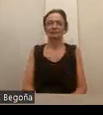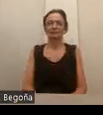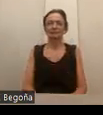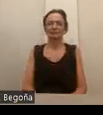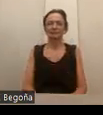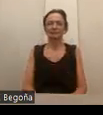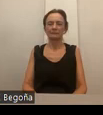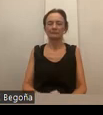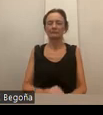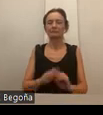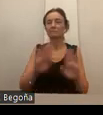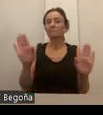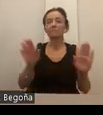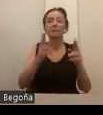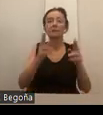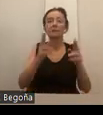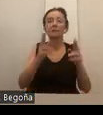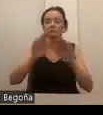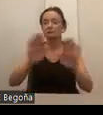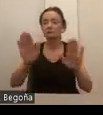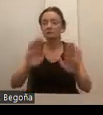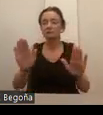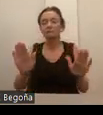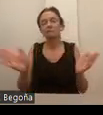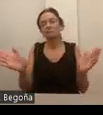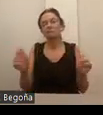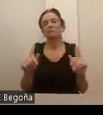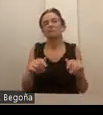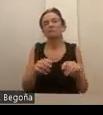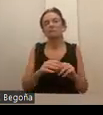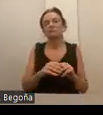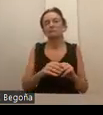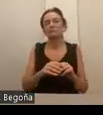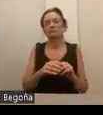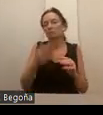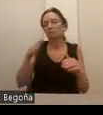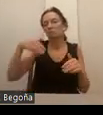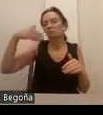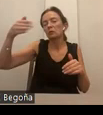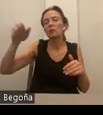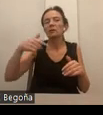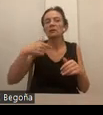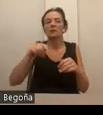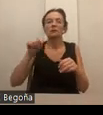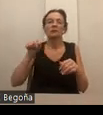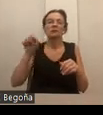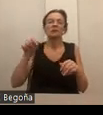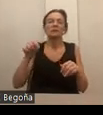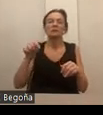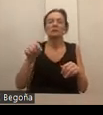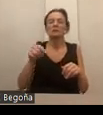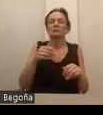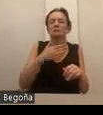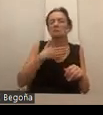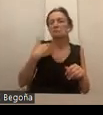Bueno, si no hay ninguna pregunta más, si os parece bien, ya me iréis comentando por el Facebook y eso, si os apetece